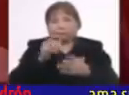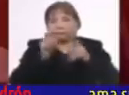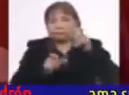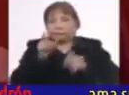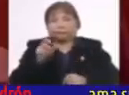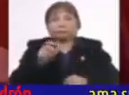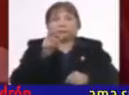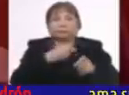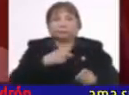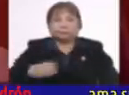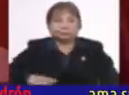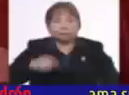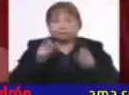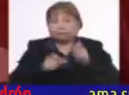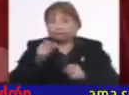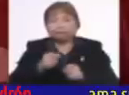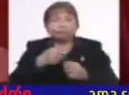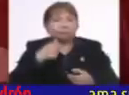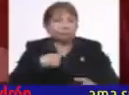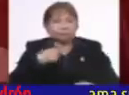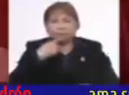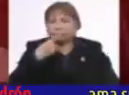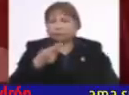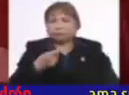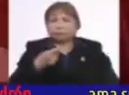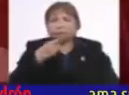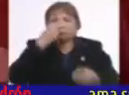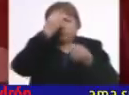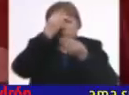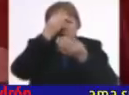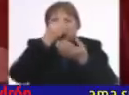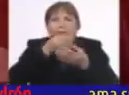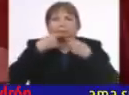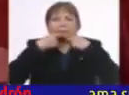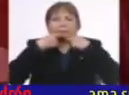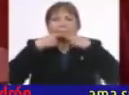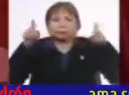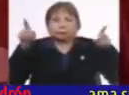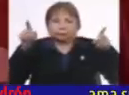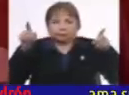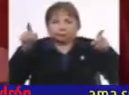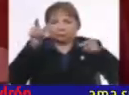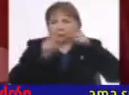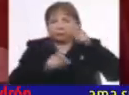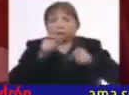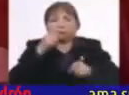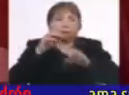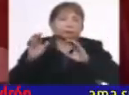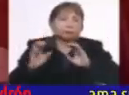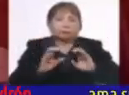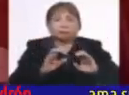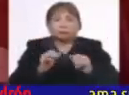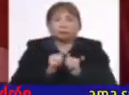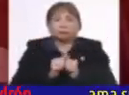de algunas personas de los funcionarios son de información pública es decir o se hacen